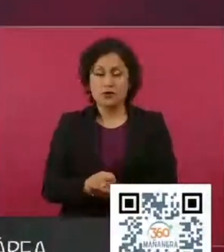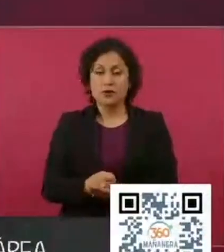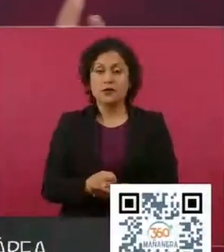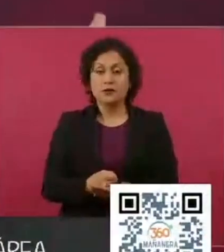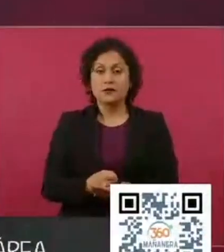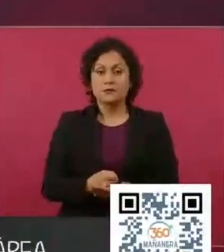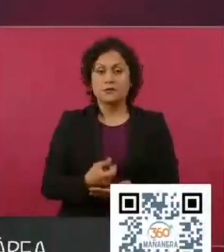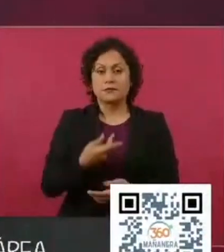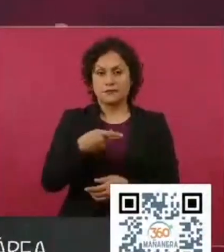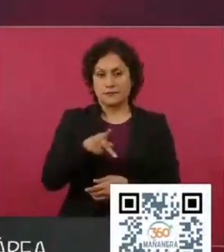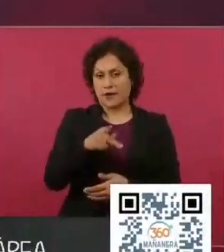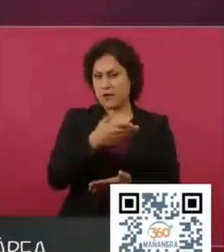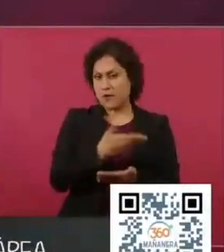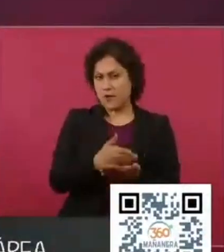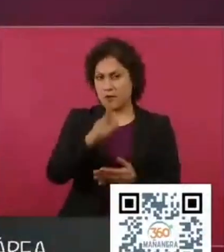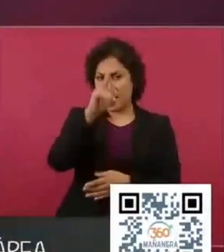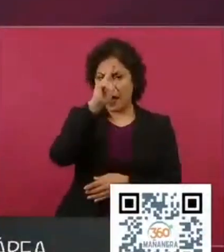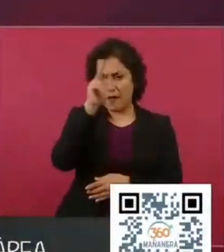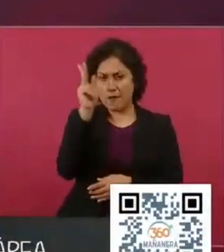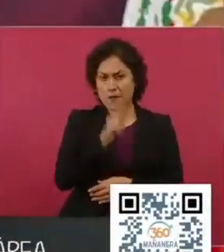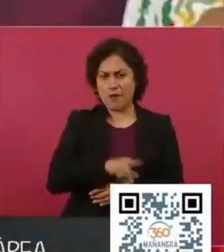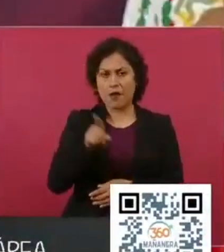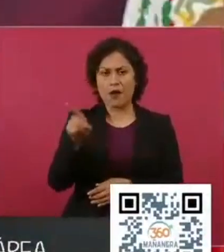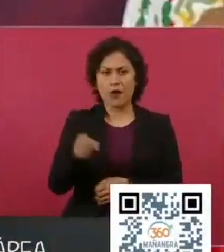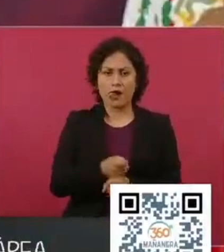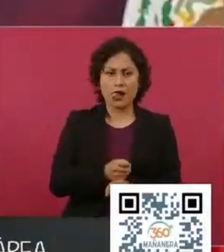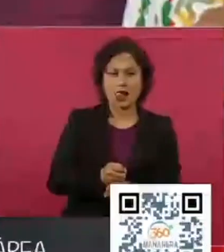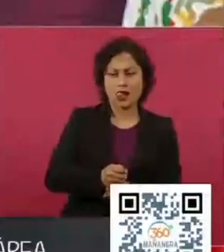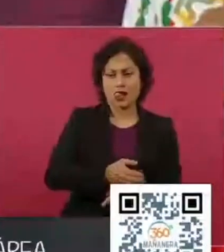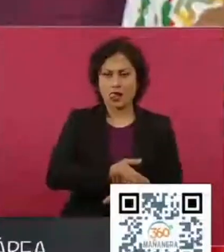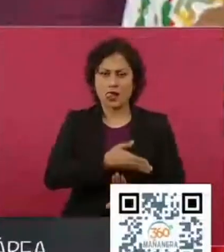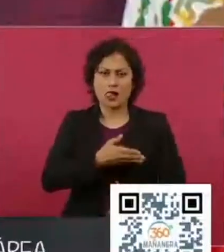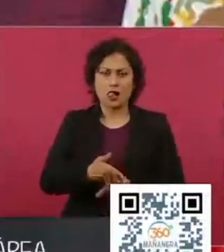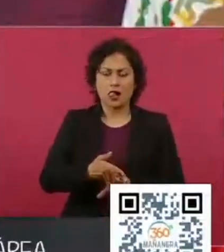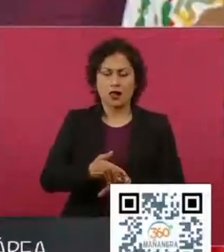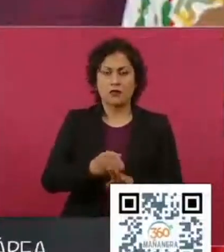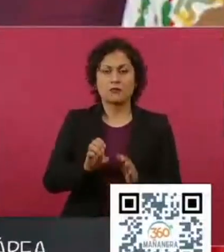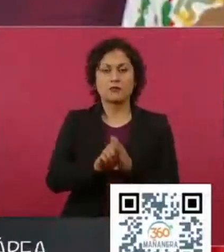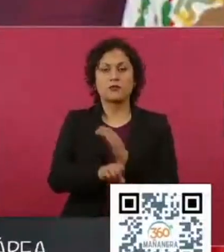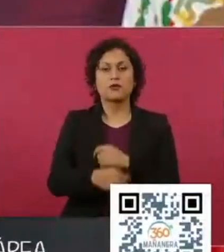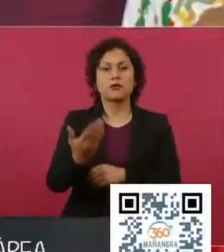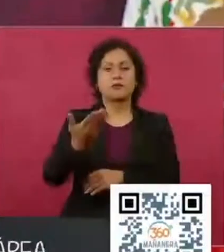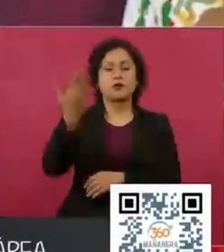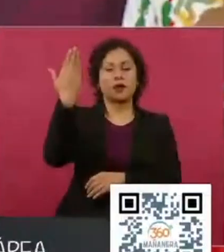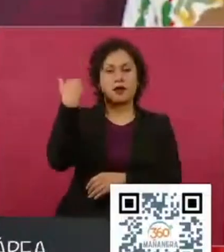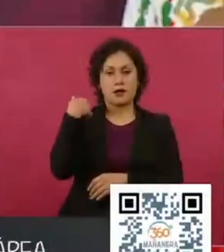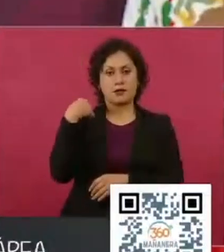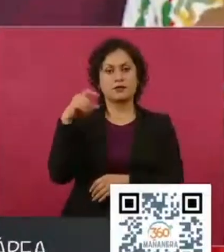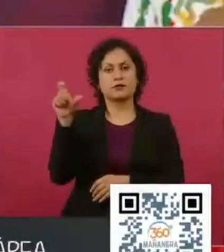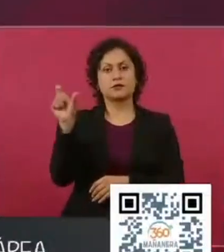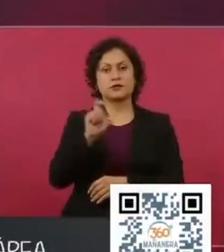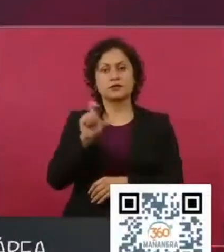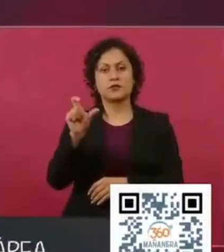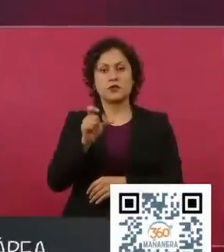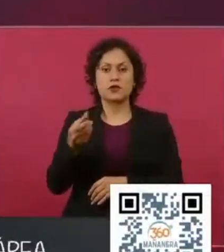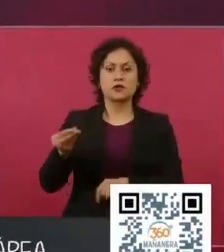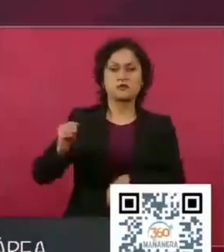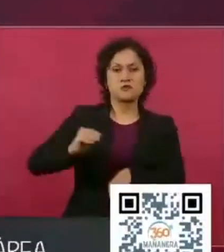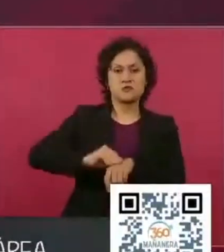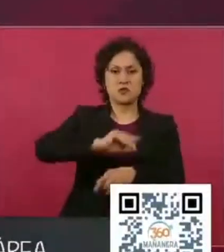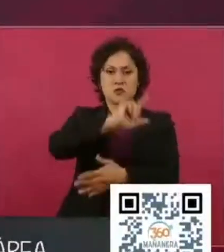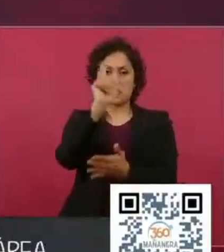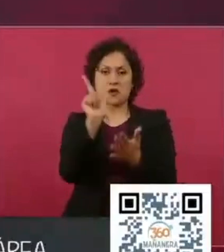los habían maltratado cuando impusieron la mal llamada